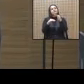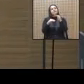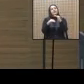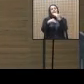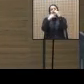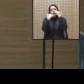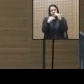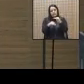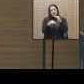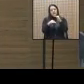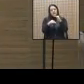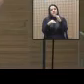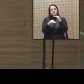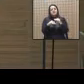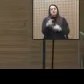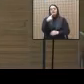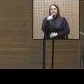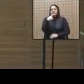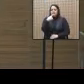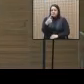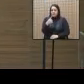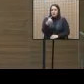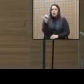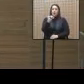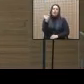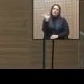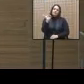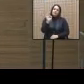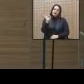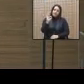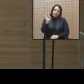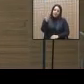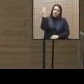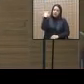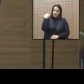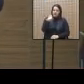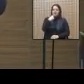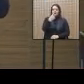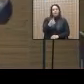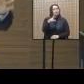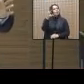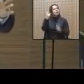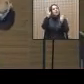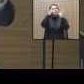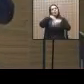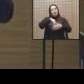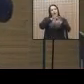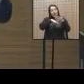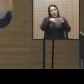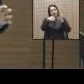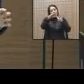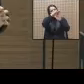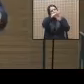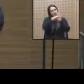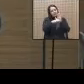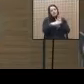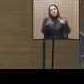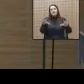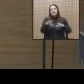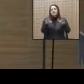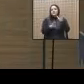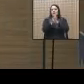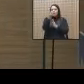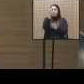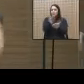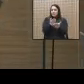límites de decir como en febrero que dijimos, no hay una hoja de ruta de reactivación, no hay un plan de